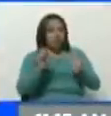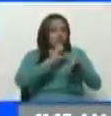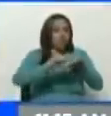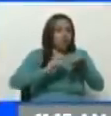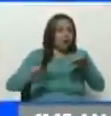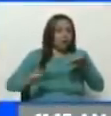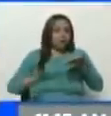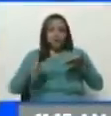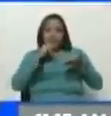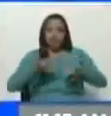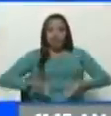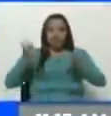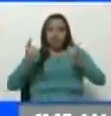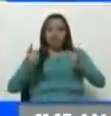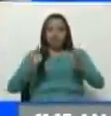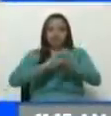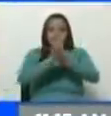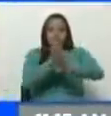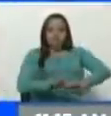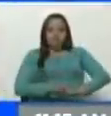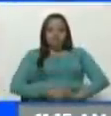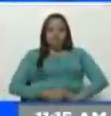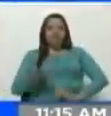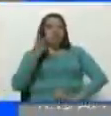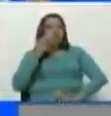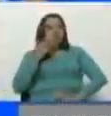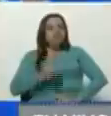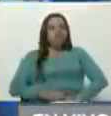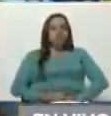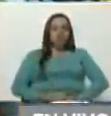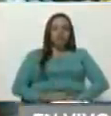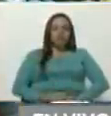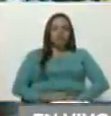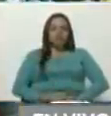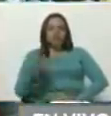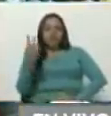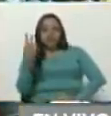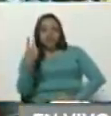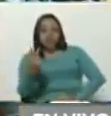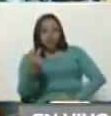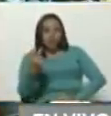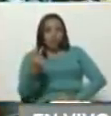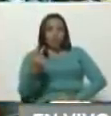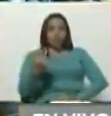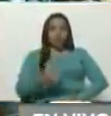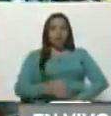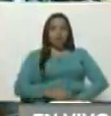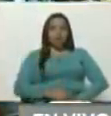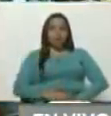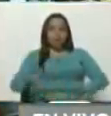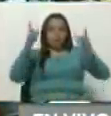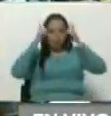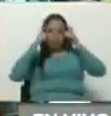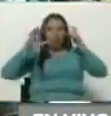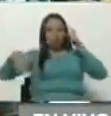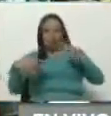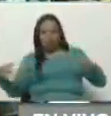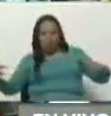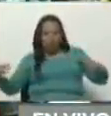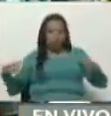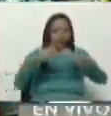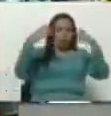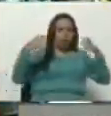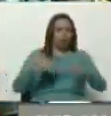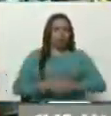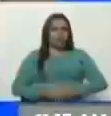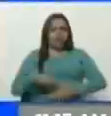destrucción. Dos venados pueden combatir y caerse a cornadas y a patadas, etcétera, por